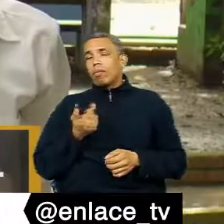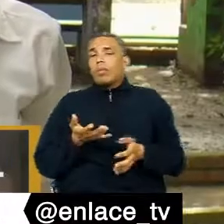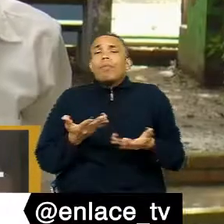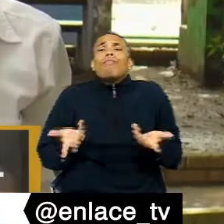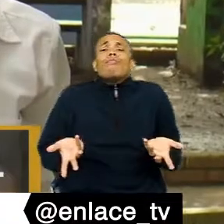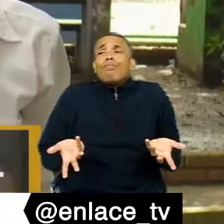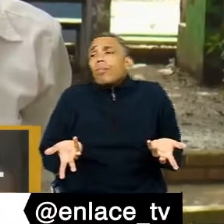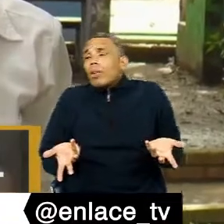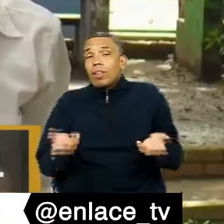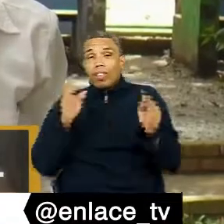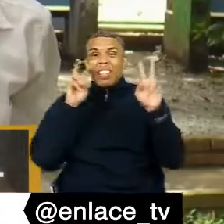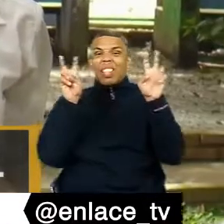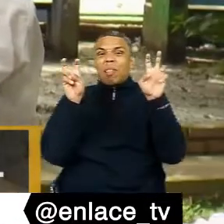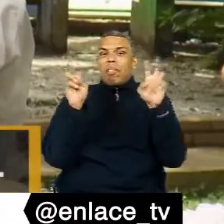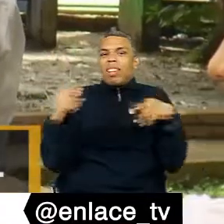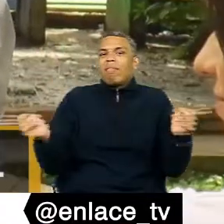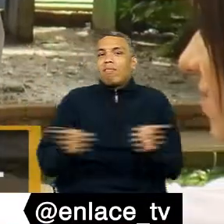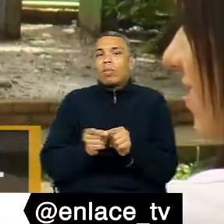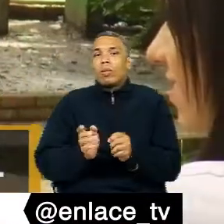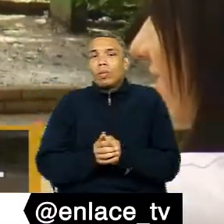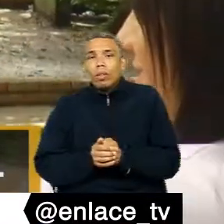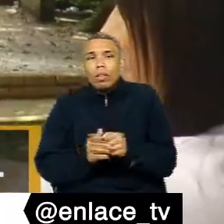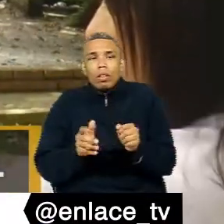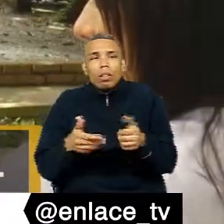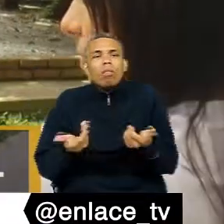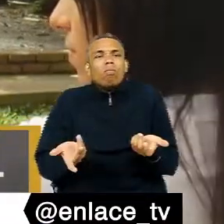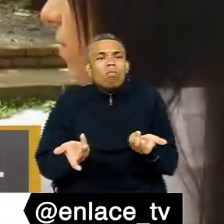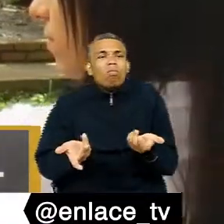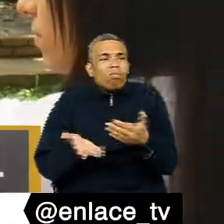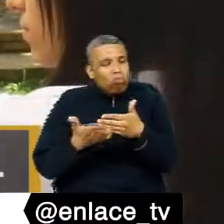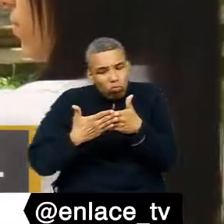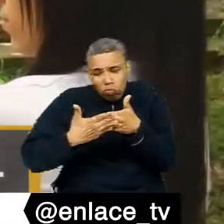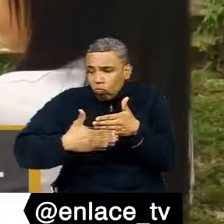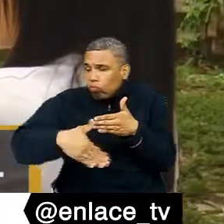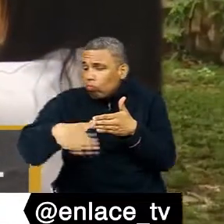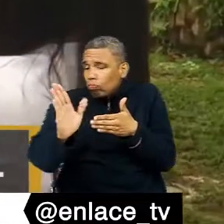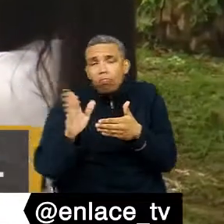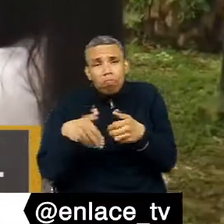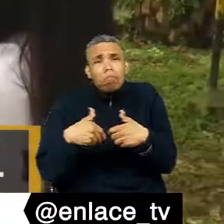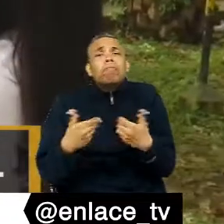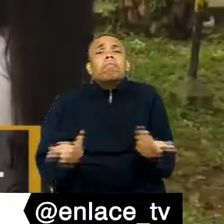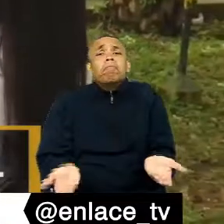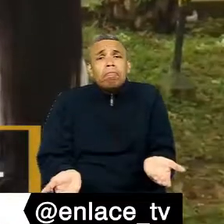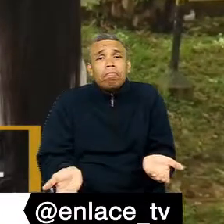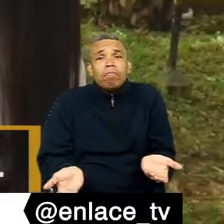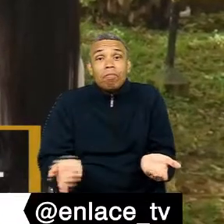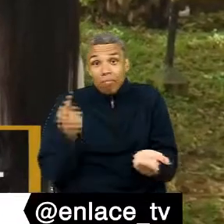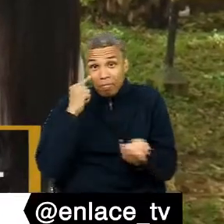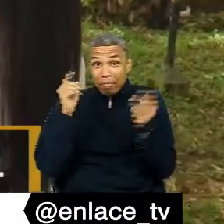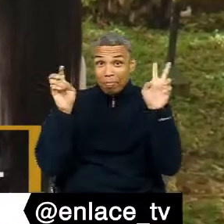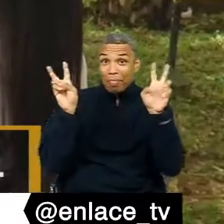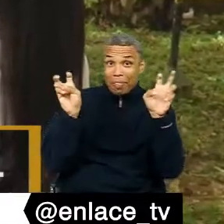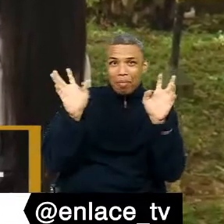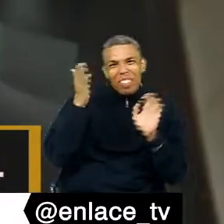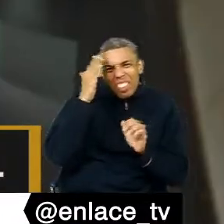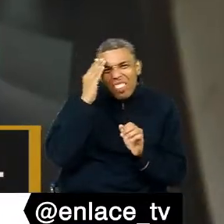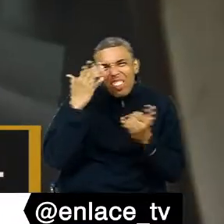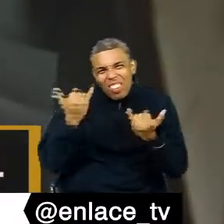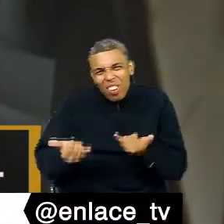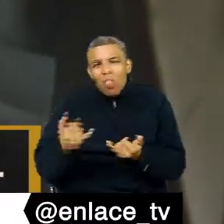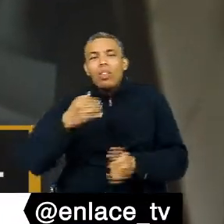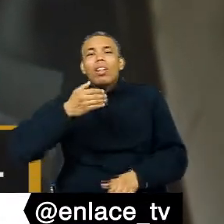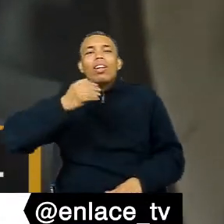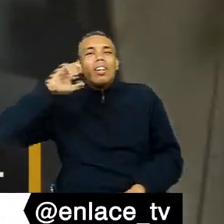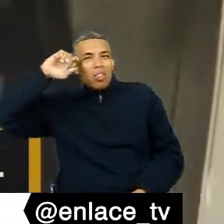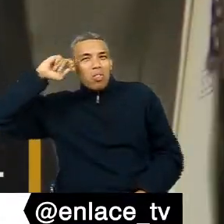aportar a todo este proceso con una obra para reflexionar sobre lo que acontece con respecto al conflicto armado